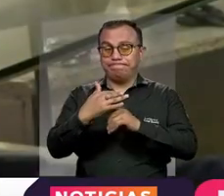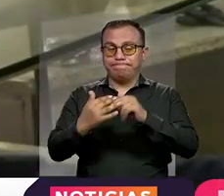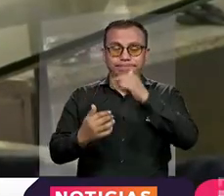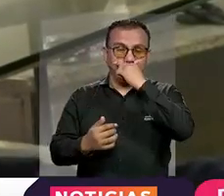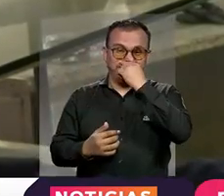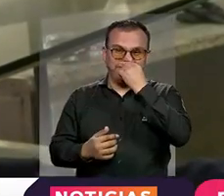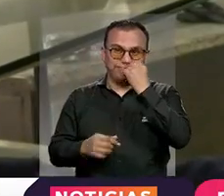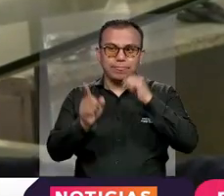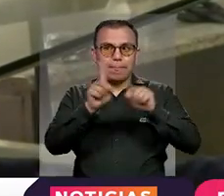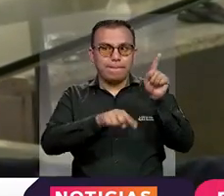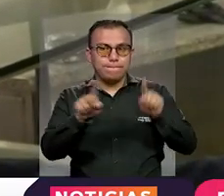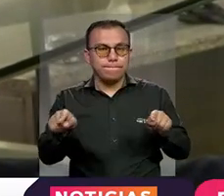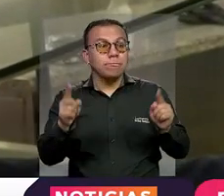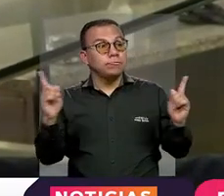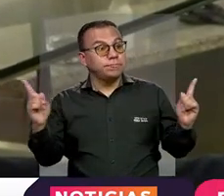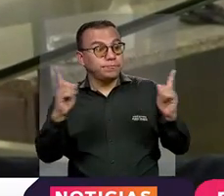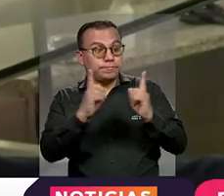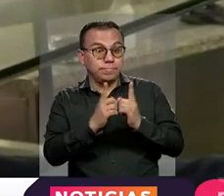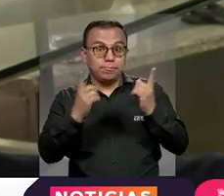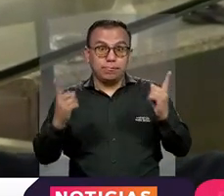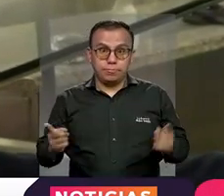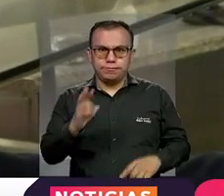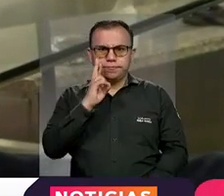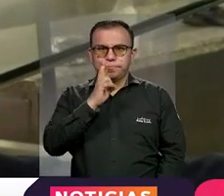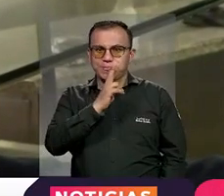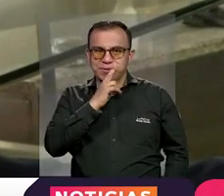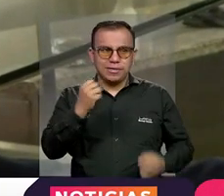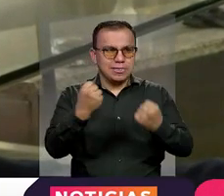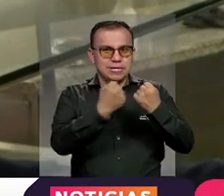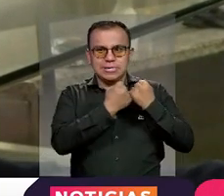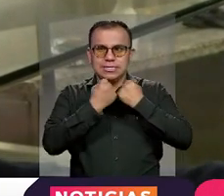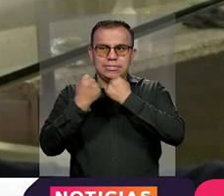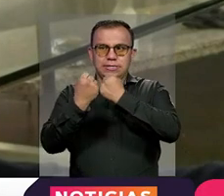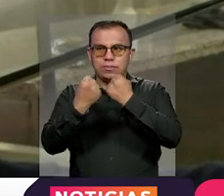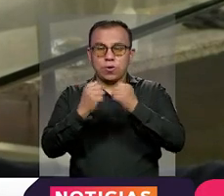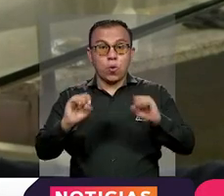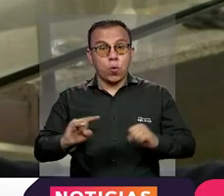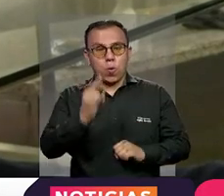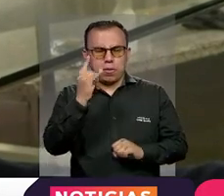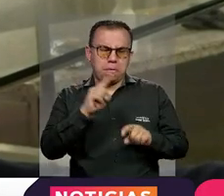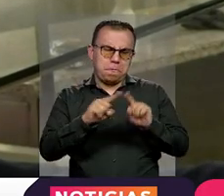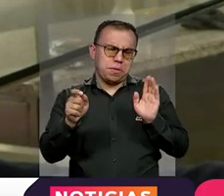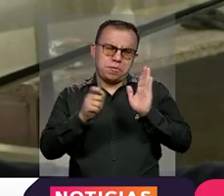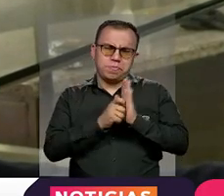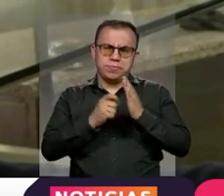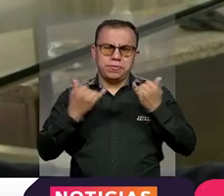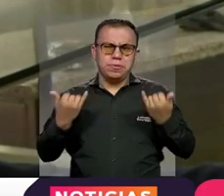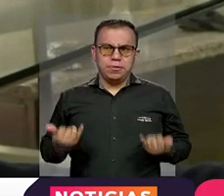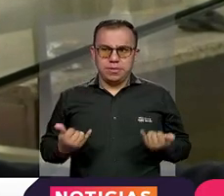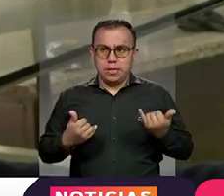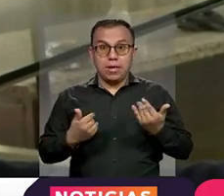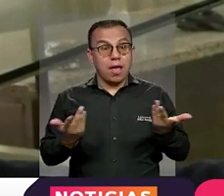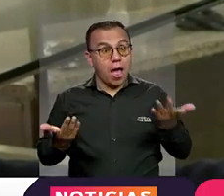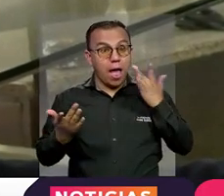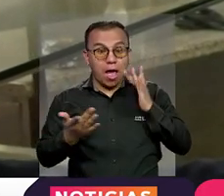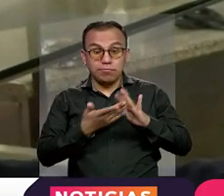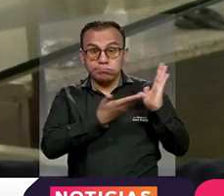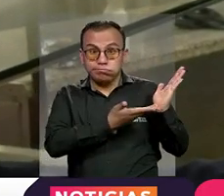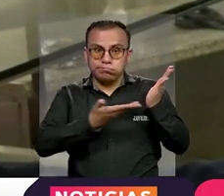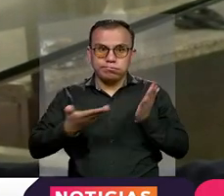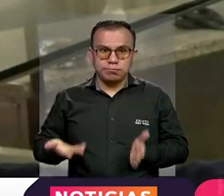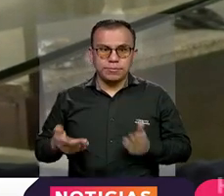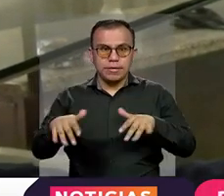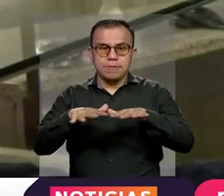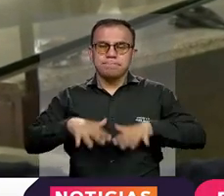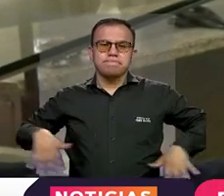En algunas ocasiones cuando, digamos, el restaurante esté muy lleno o algo así, pero de resto cuando, o sea, de lunes a jueves, que casi no